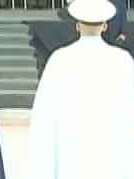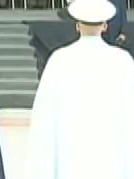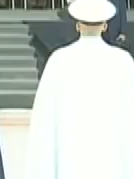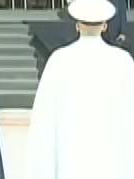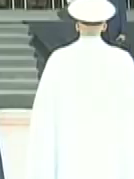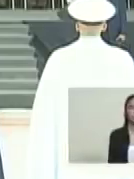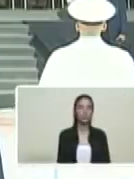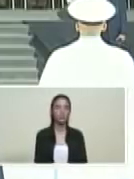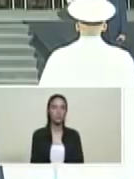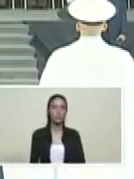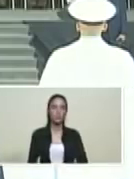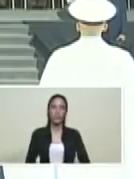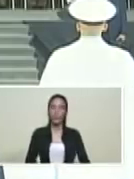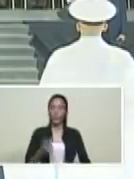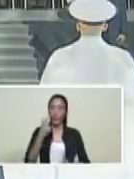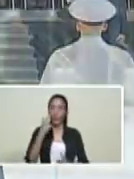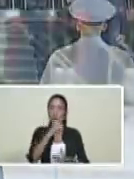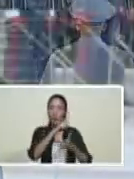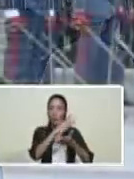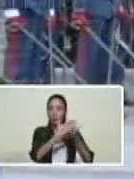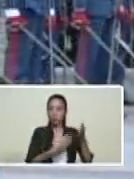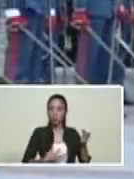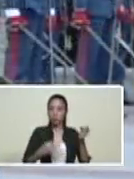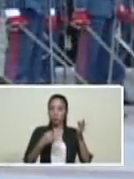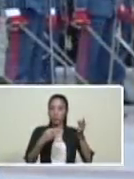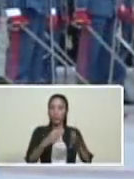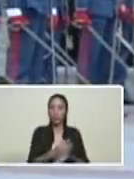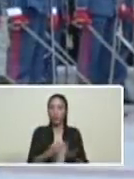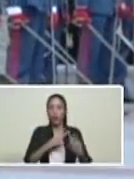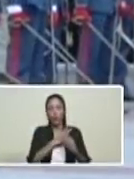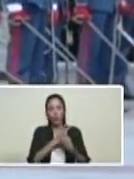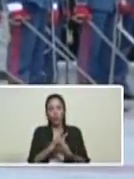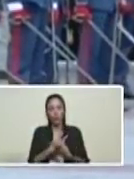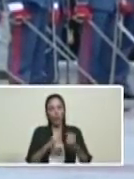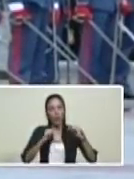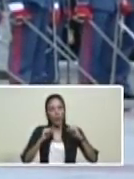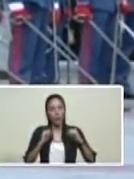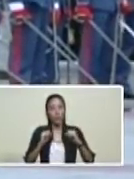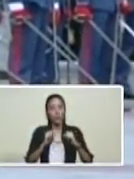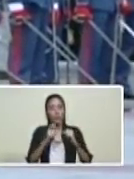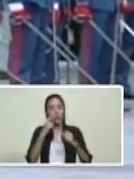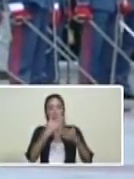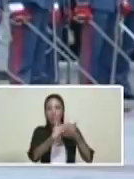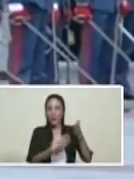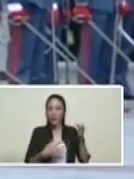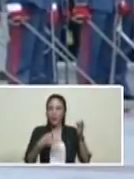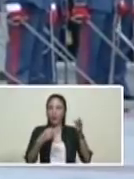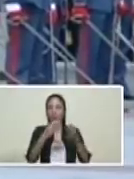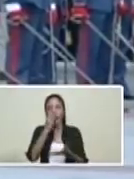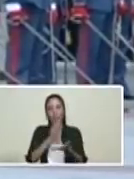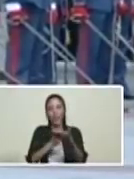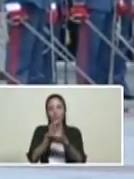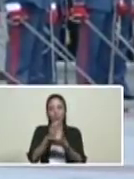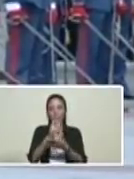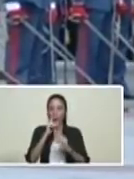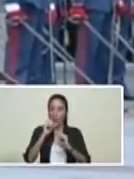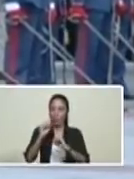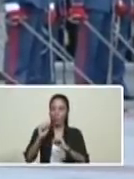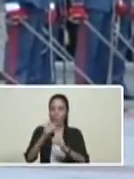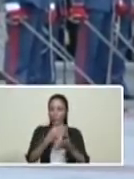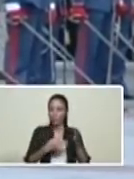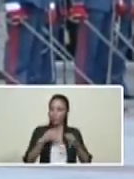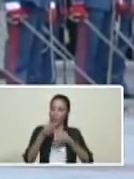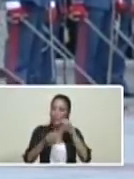de ese modo su juicio es puro sobre un tag fuerte y por consiguiente nadie puede corromper le y menos